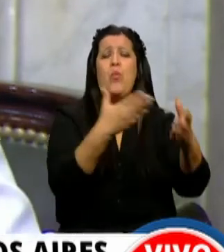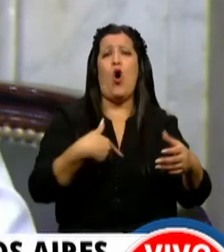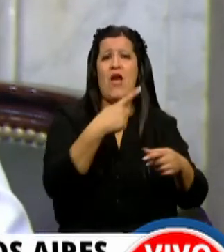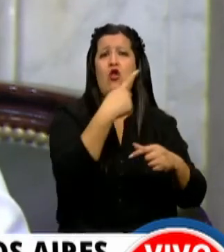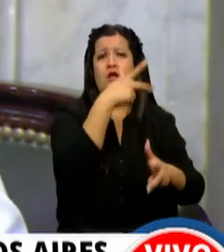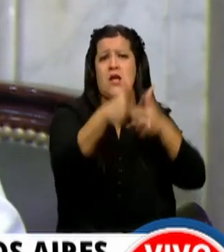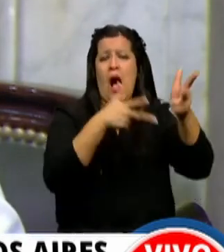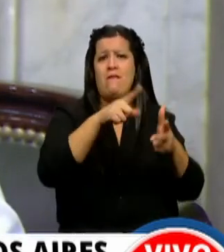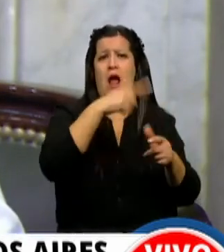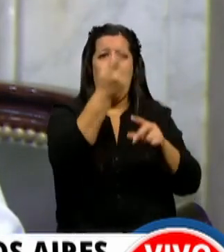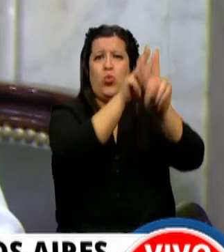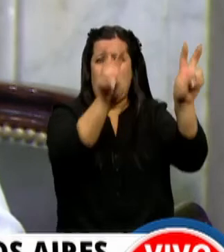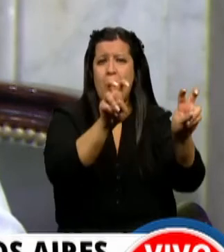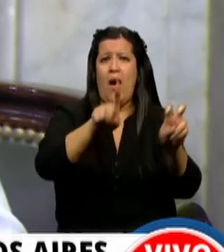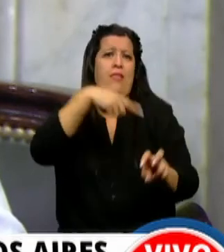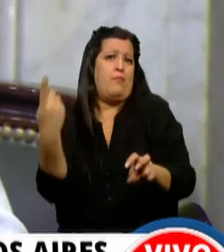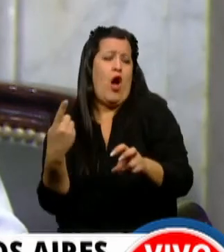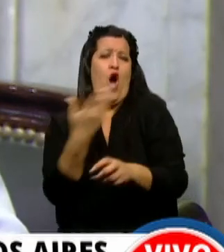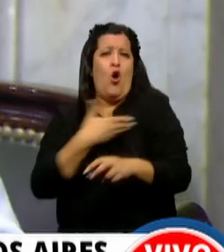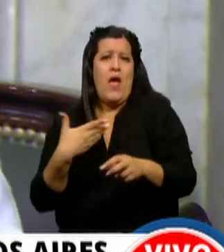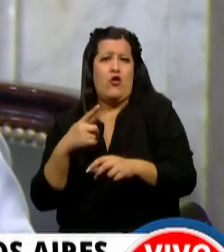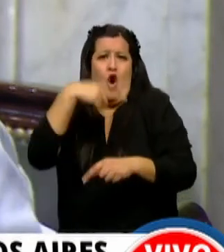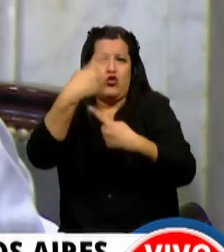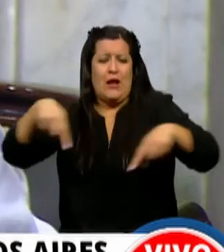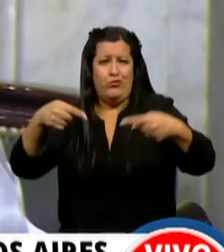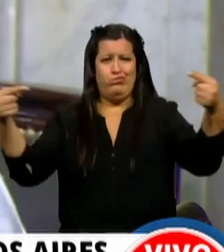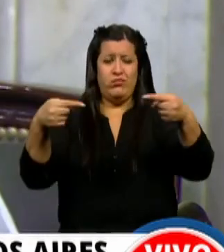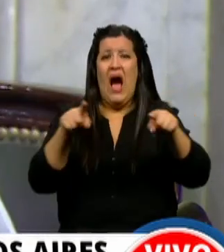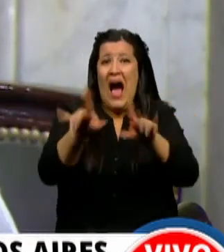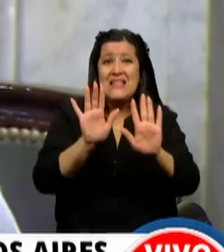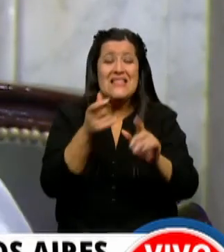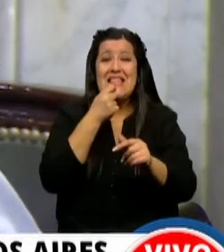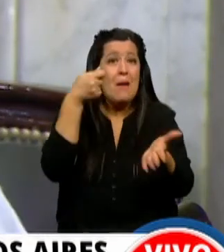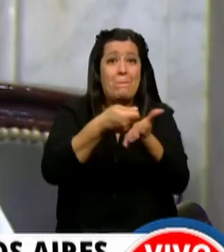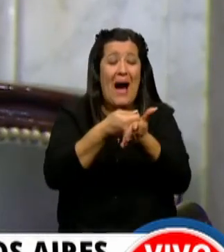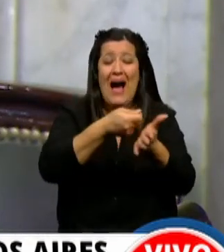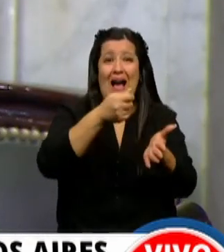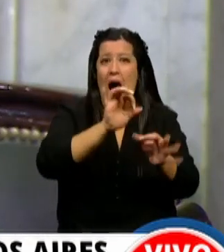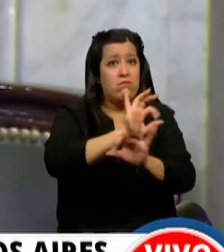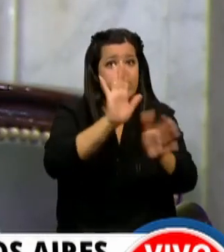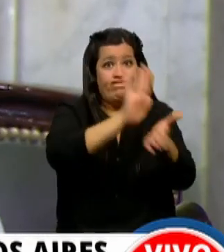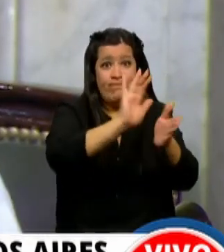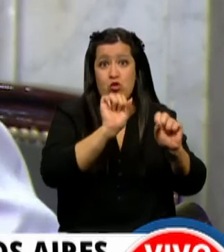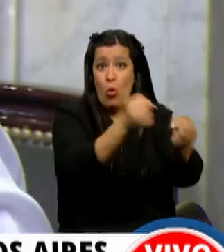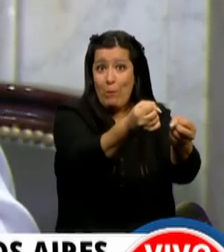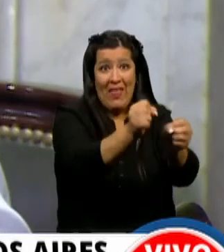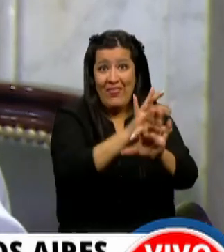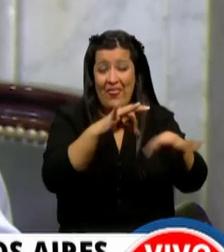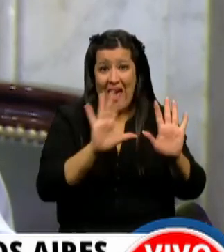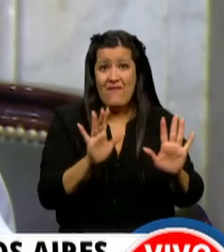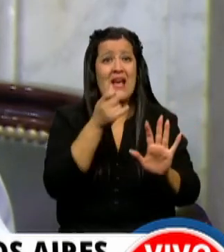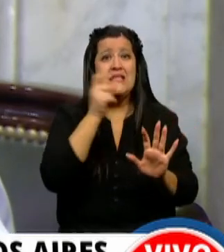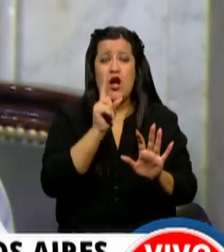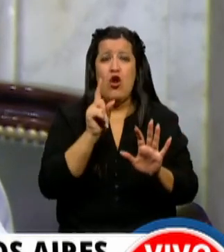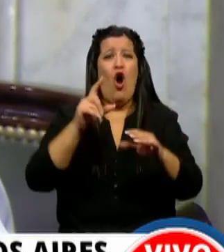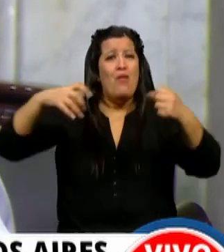cosa, el gobierno sigue haciendo otra. Si no se deja de pagar la deuda, señor presidente, y no se